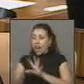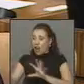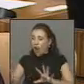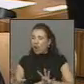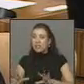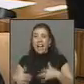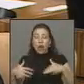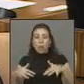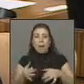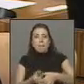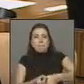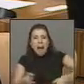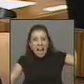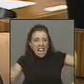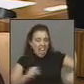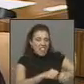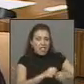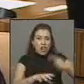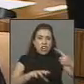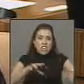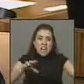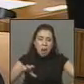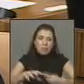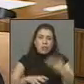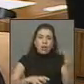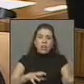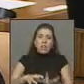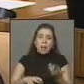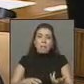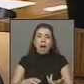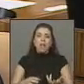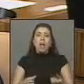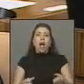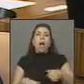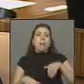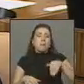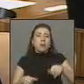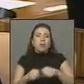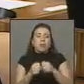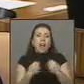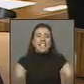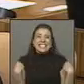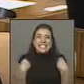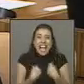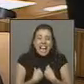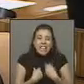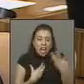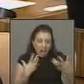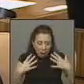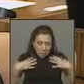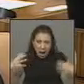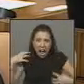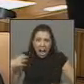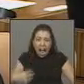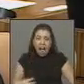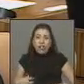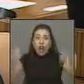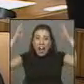Mangueras, neumáticos quemados, maquinarias dañadas, chaquetas, buzos y cascos utilizados,